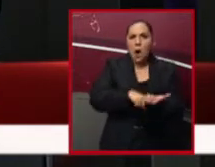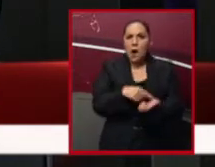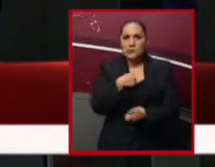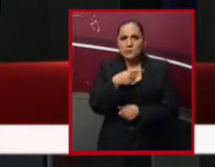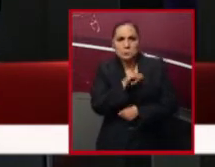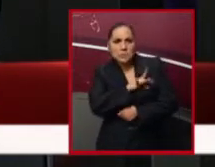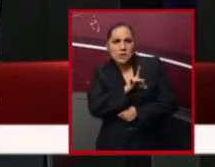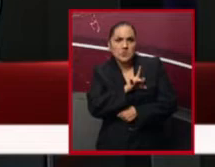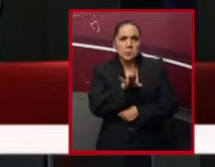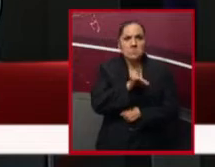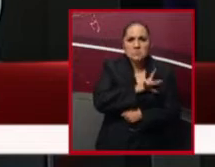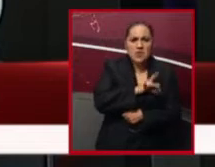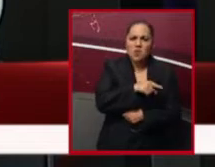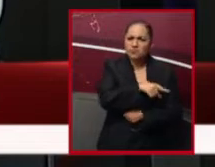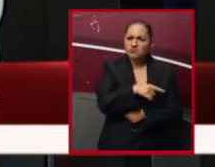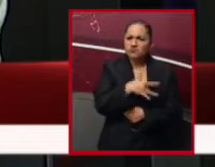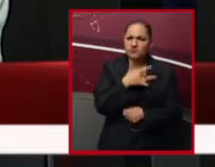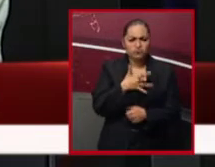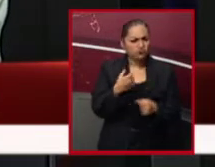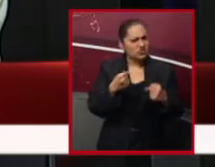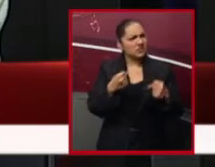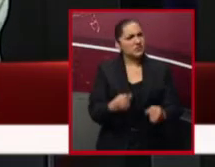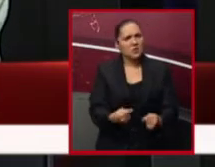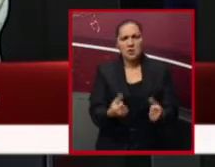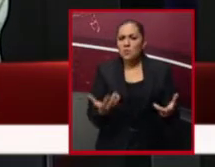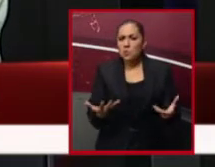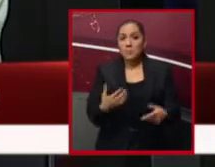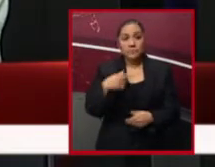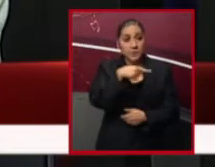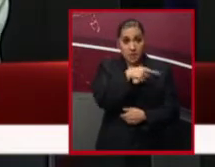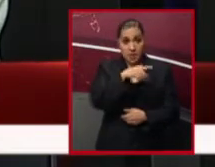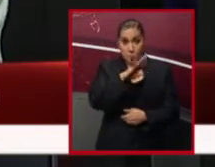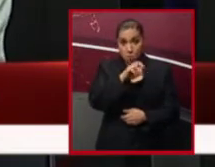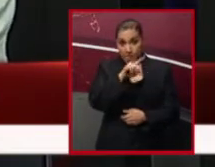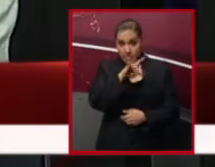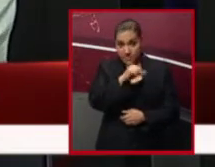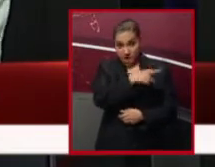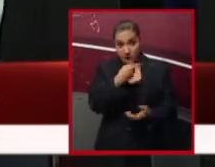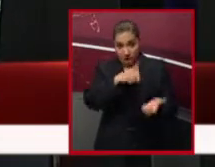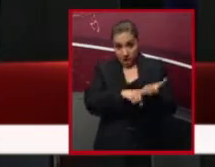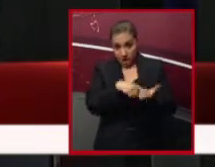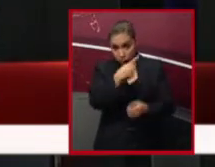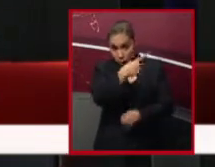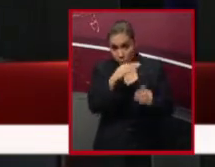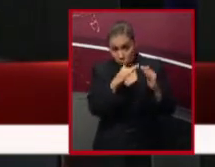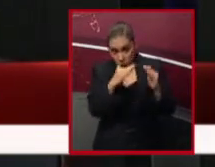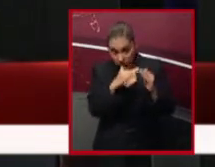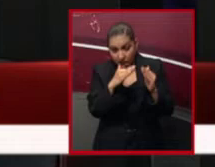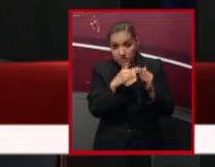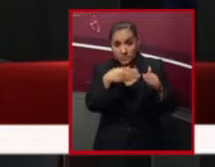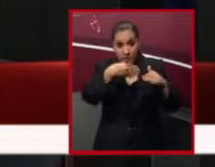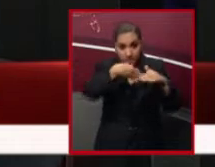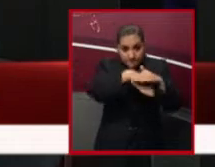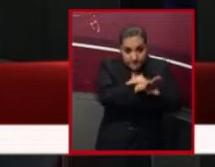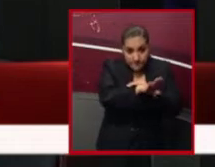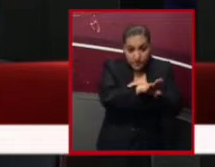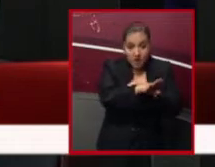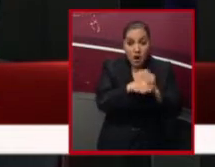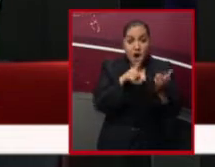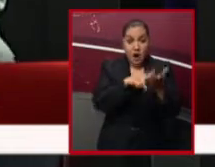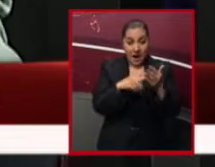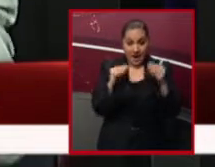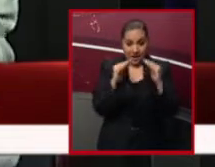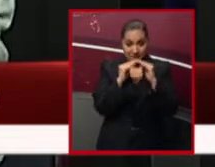con esa certeza. Él, cuando llegaba a su casa, tenía enfrente un